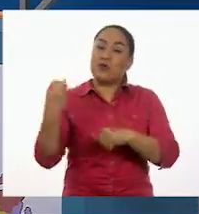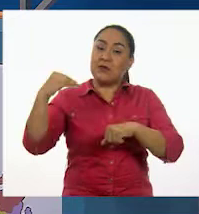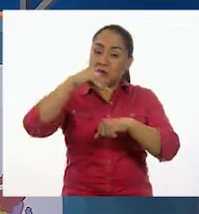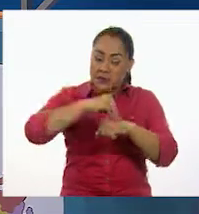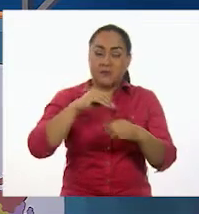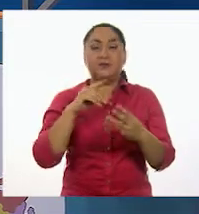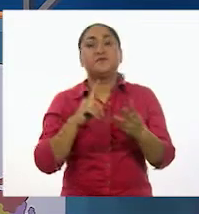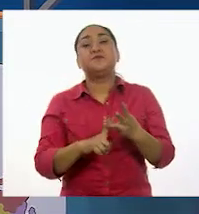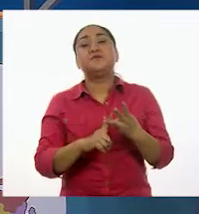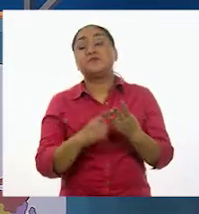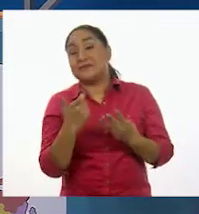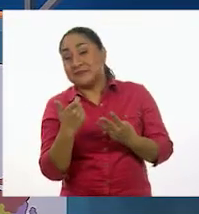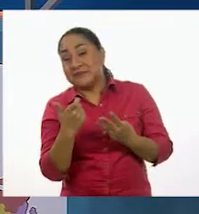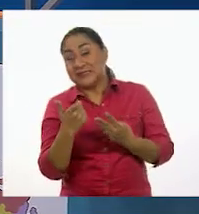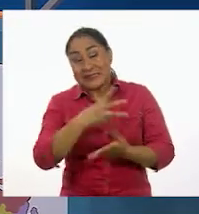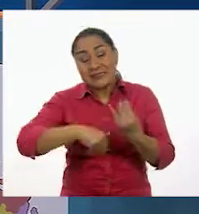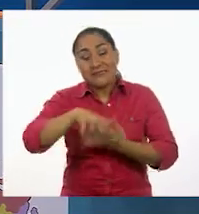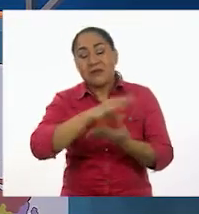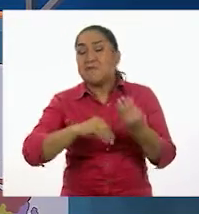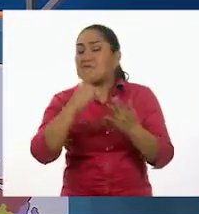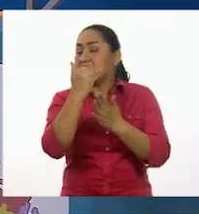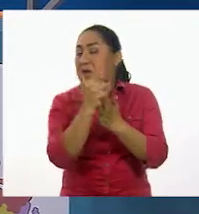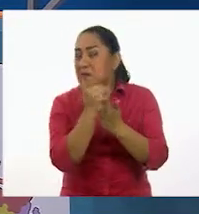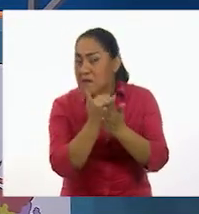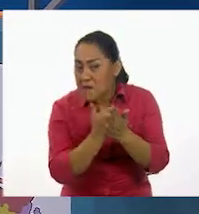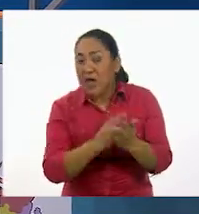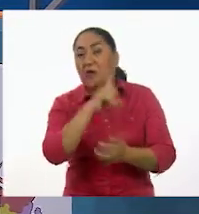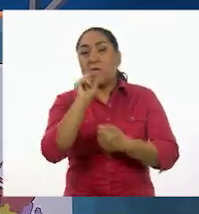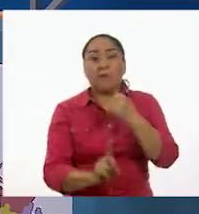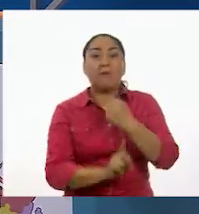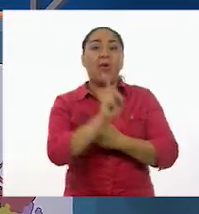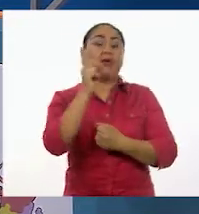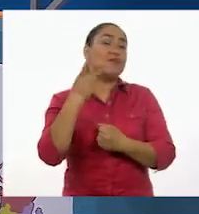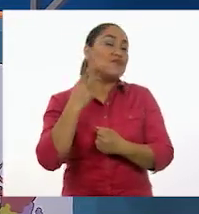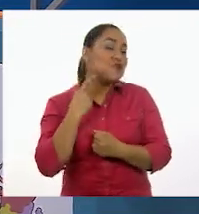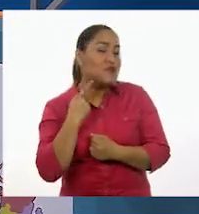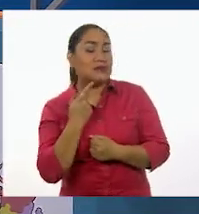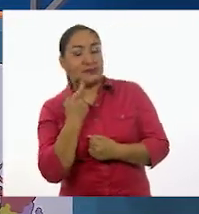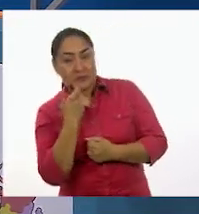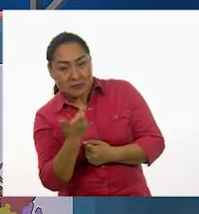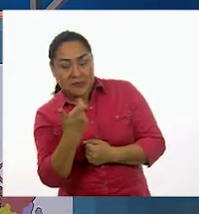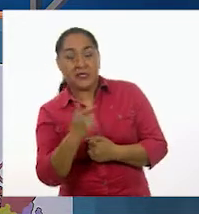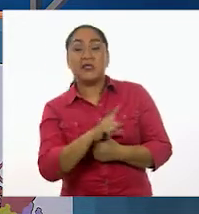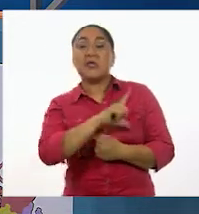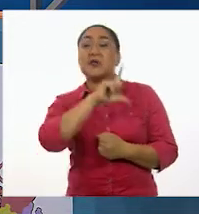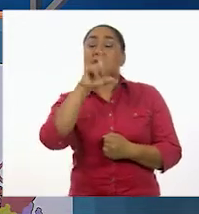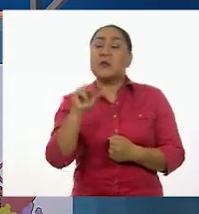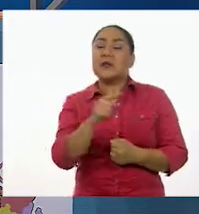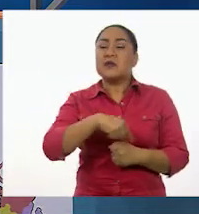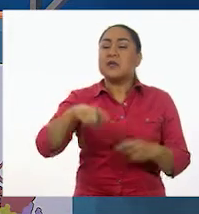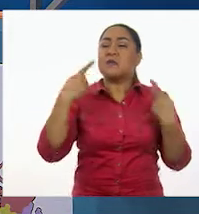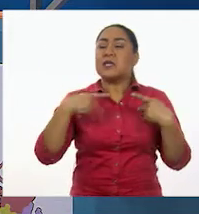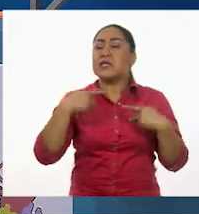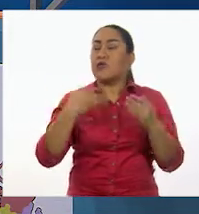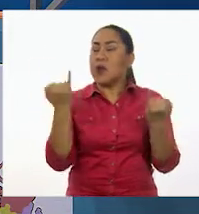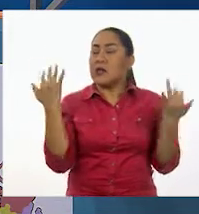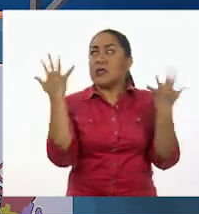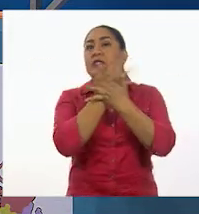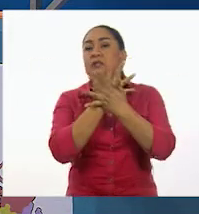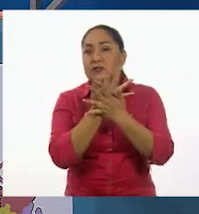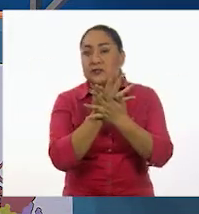perdieron recursos económicos, hubo esta crisis política y económica, hubo un despertar de la conciencia nacional